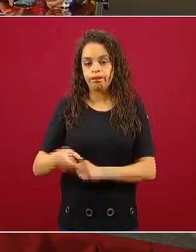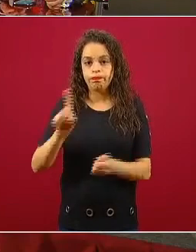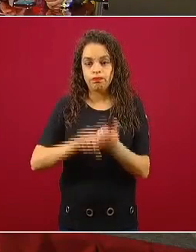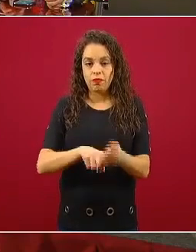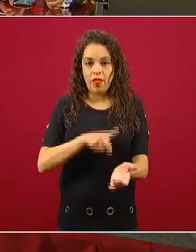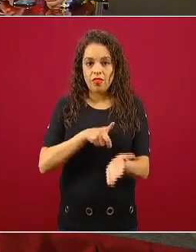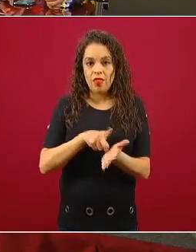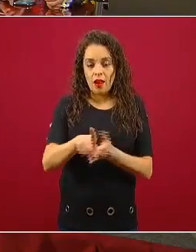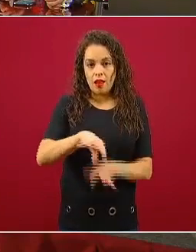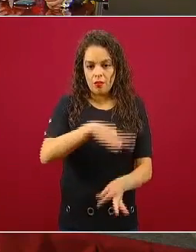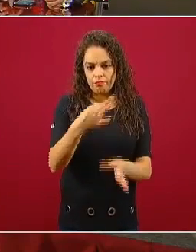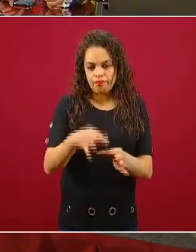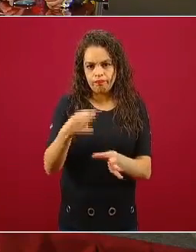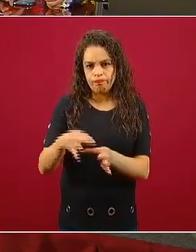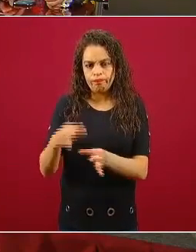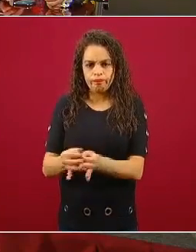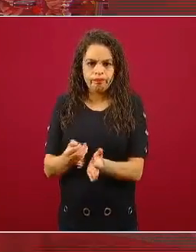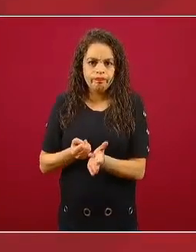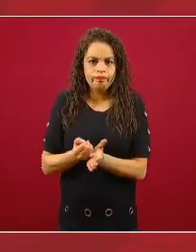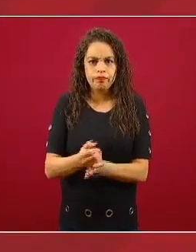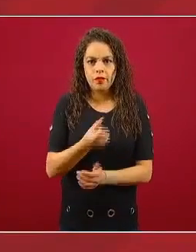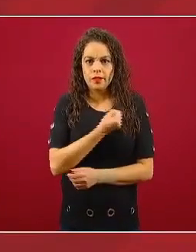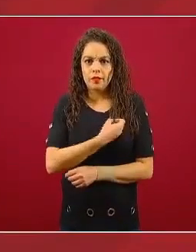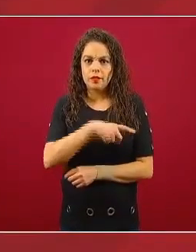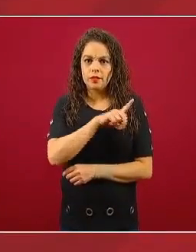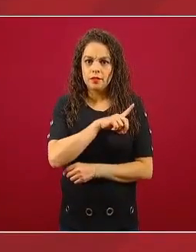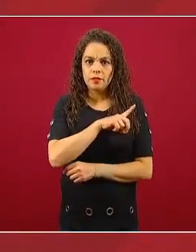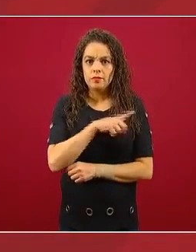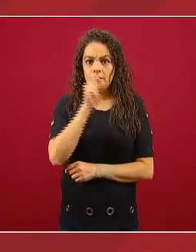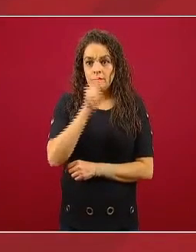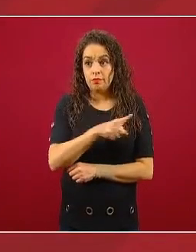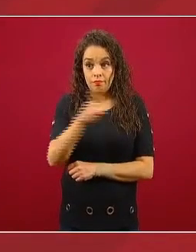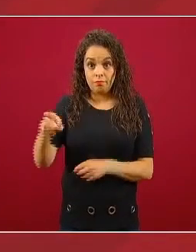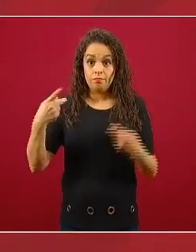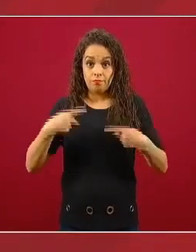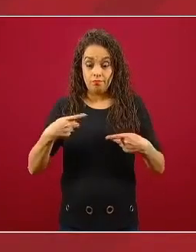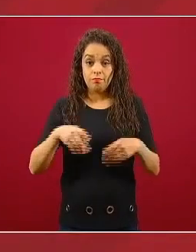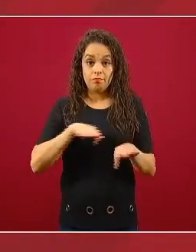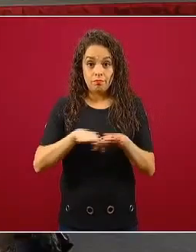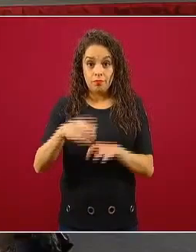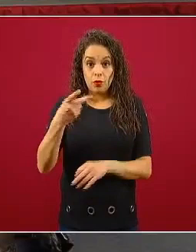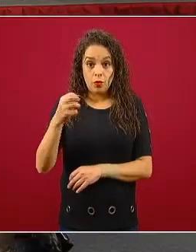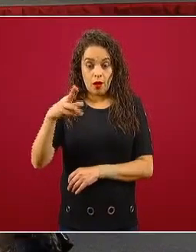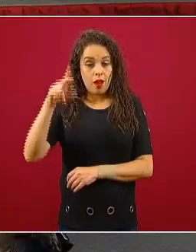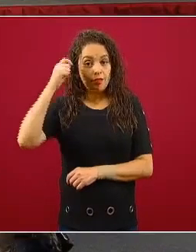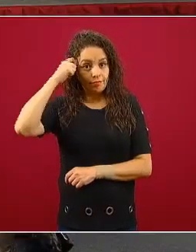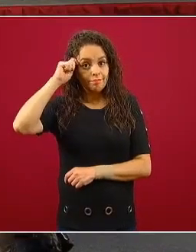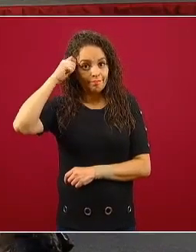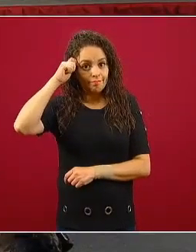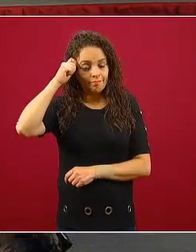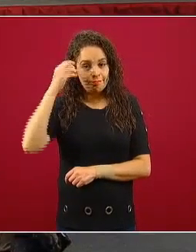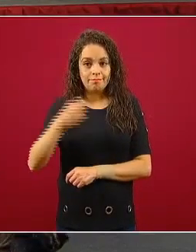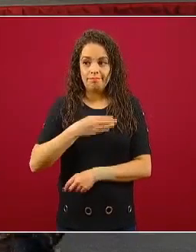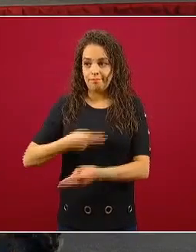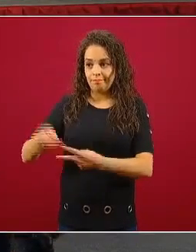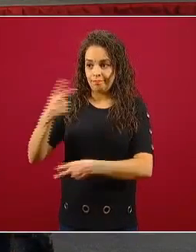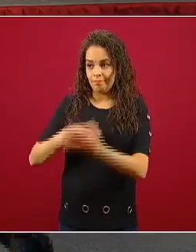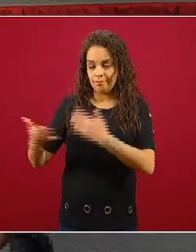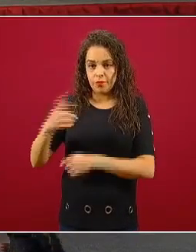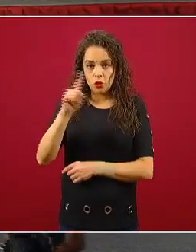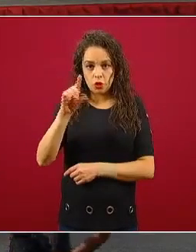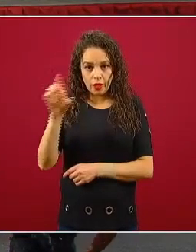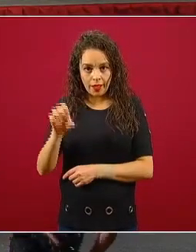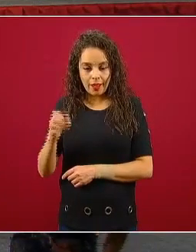de derechos de la salud y la seguridad social para las trabajadoras del hogar. Bienvenidos, Zoe, Marcelina, muy